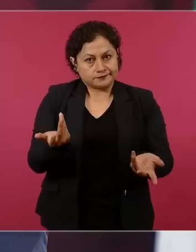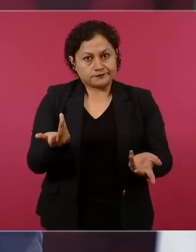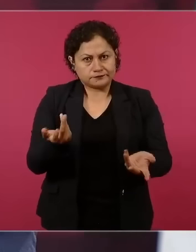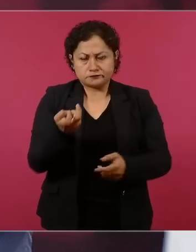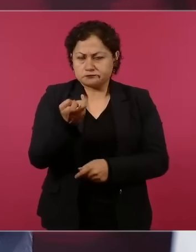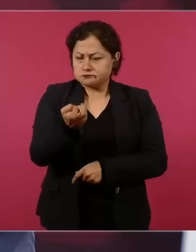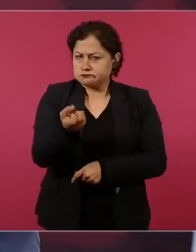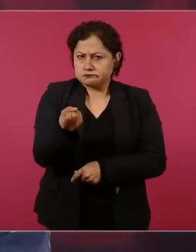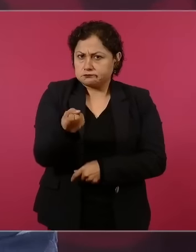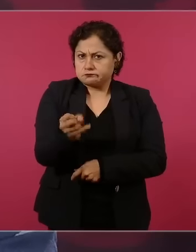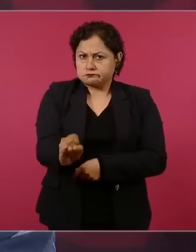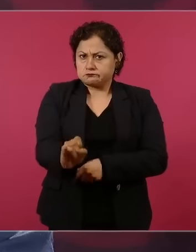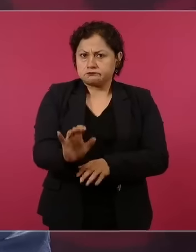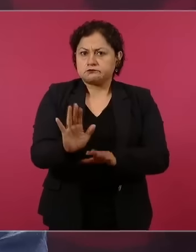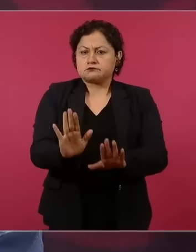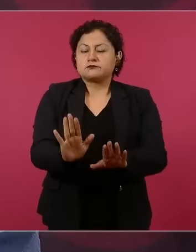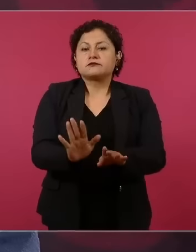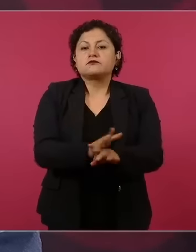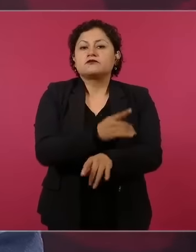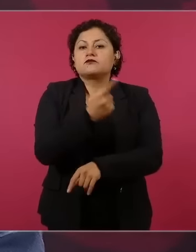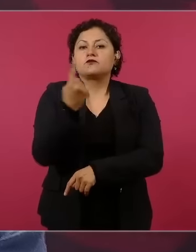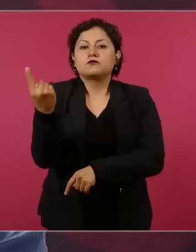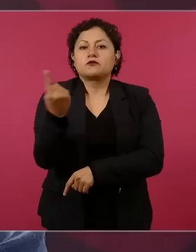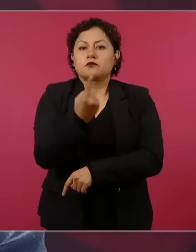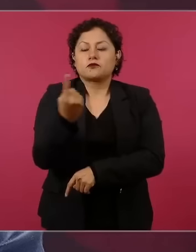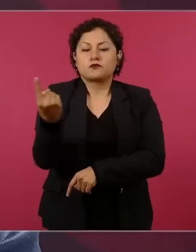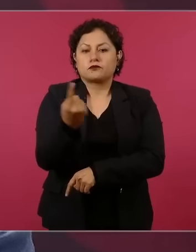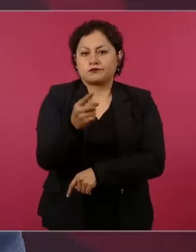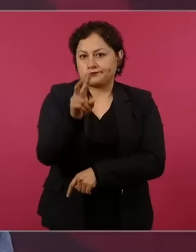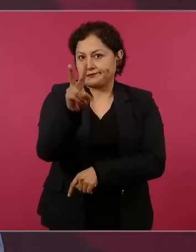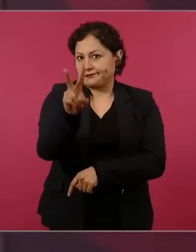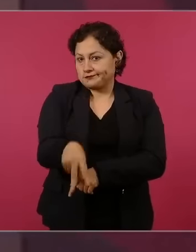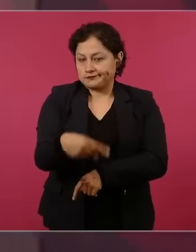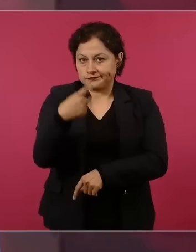porque hicieron reformas en el periodo neoliberal